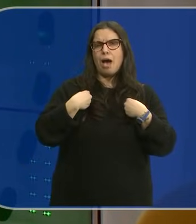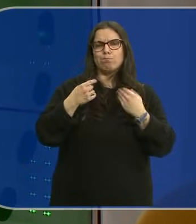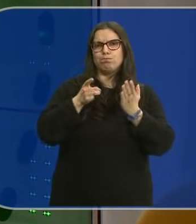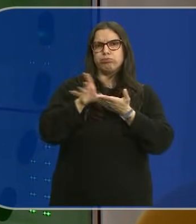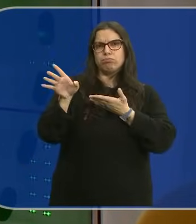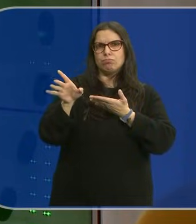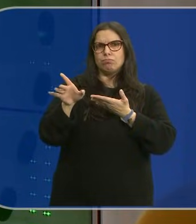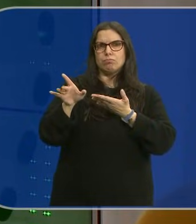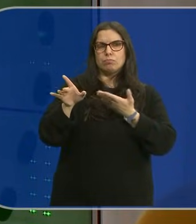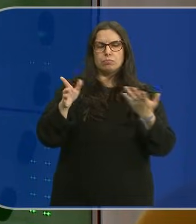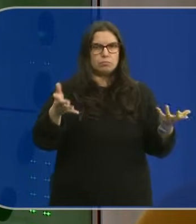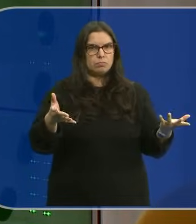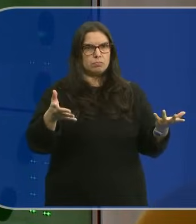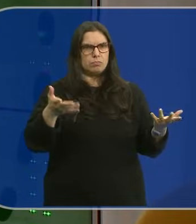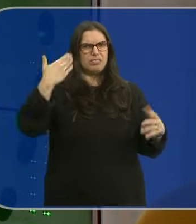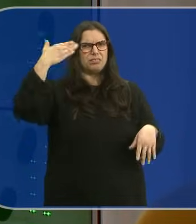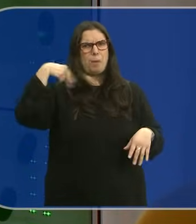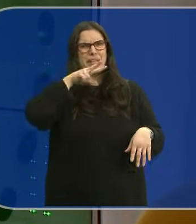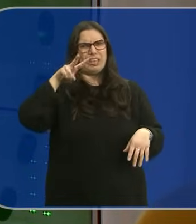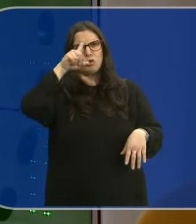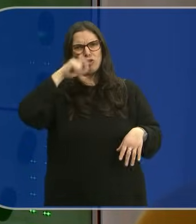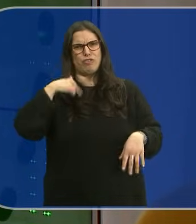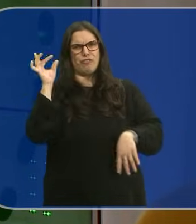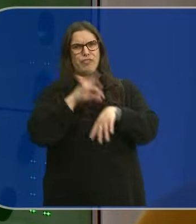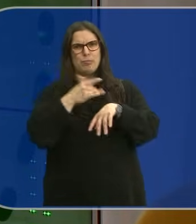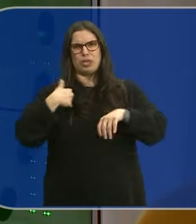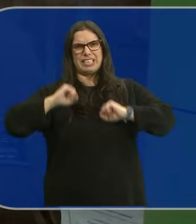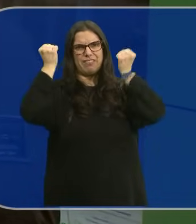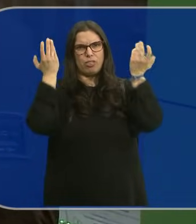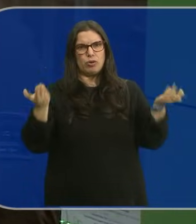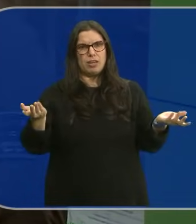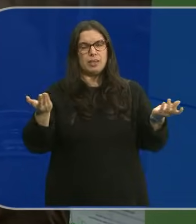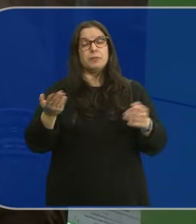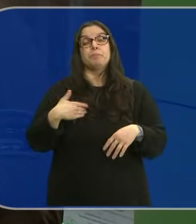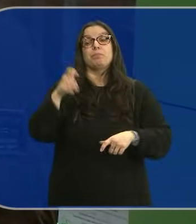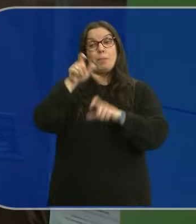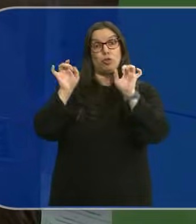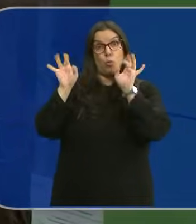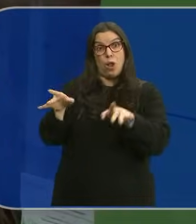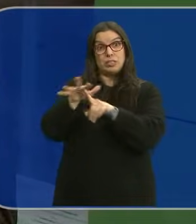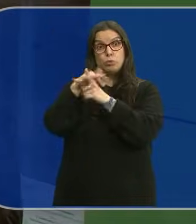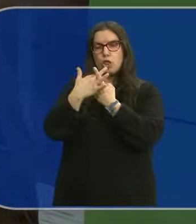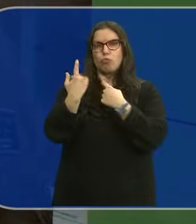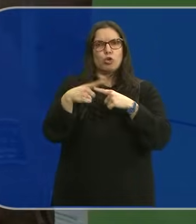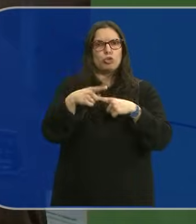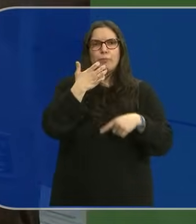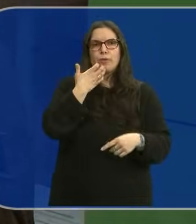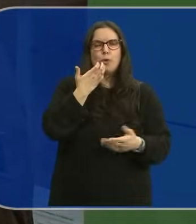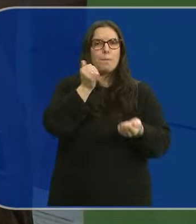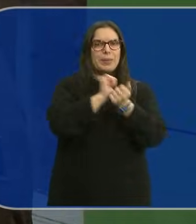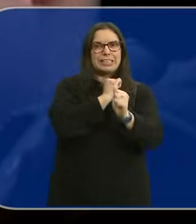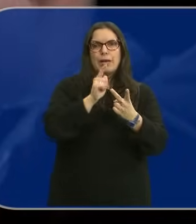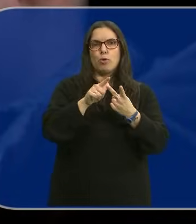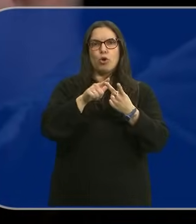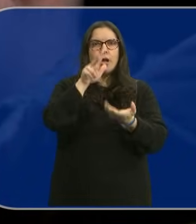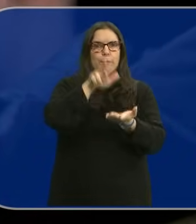Digo, hace 22 años que lo he tenido. Para supervivientes como él, cosas cotidianas como acceder a un